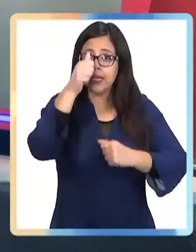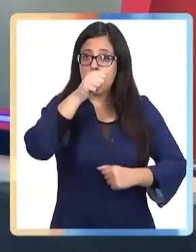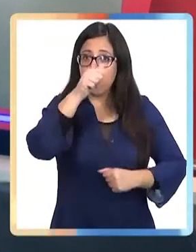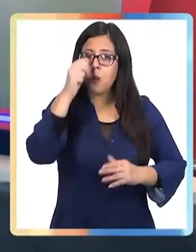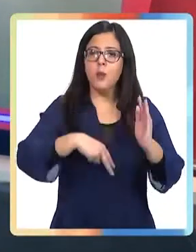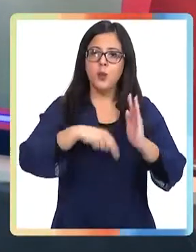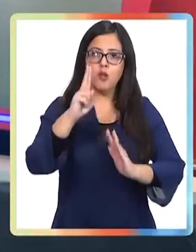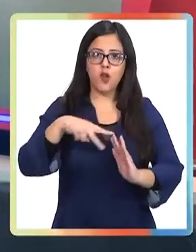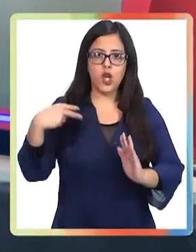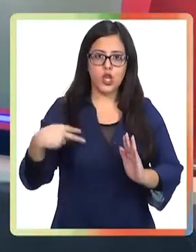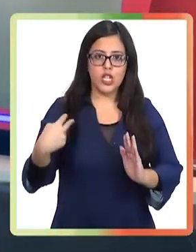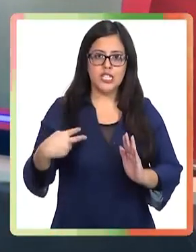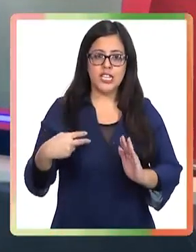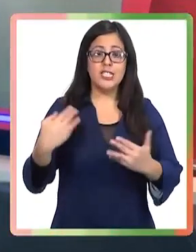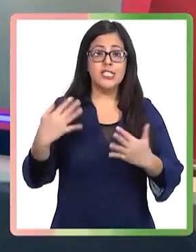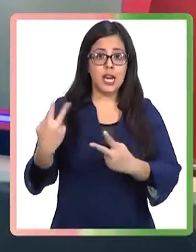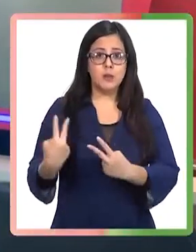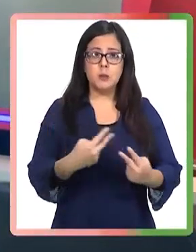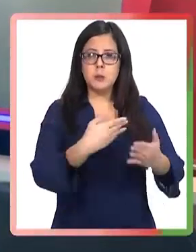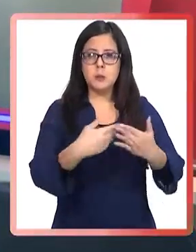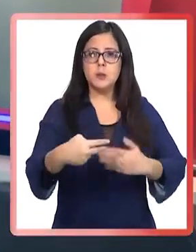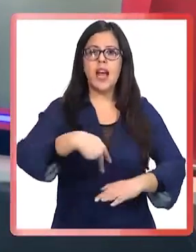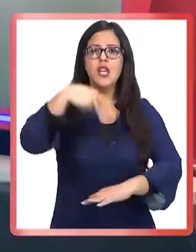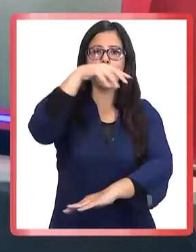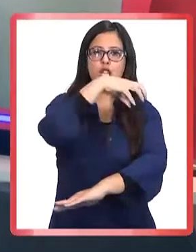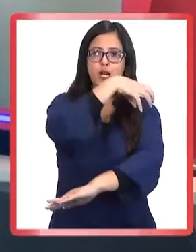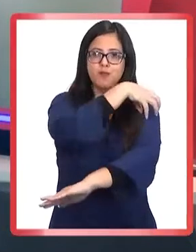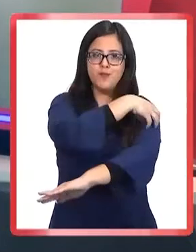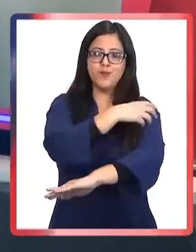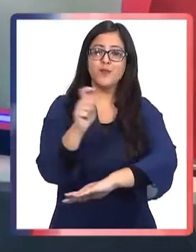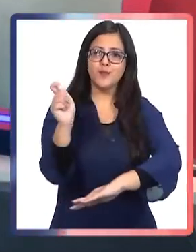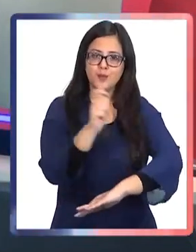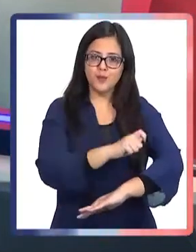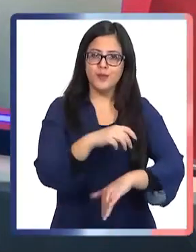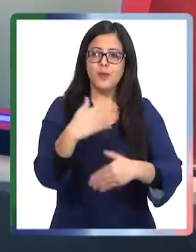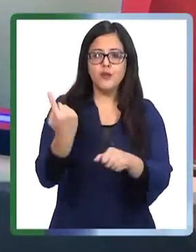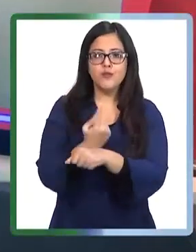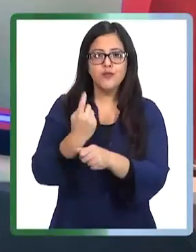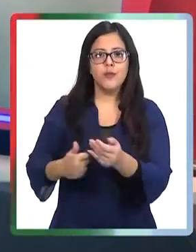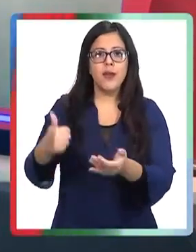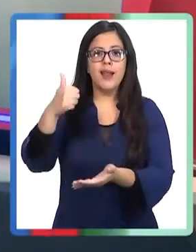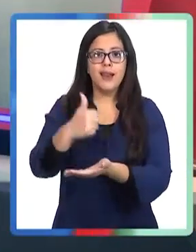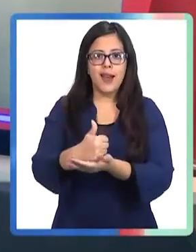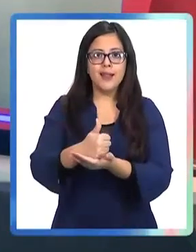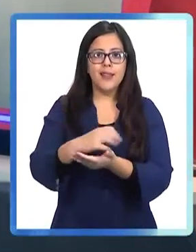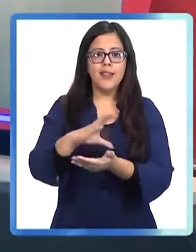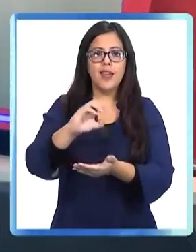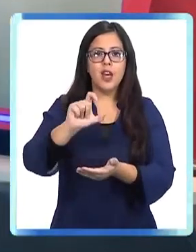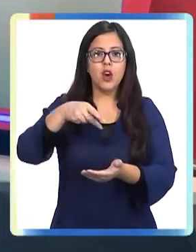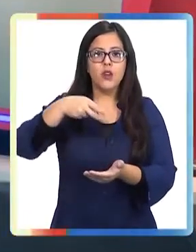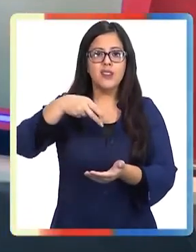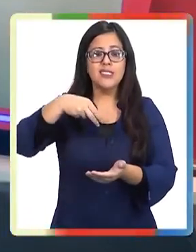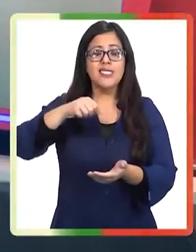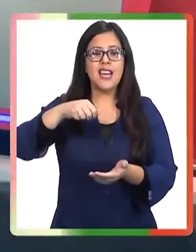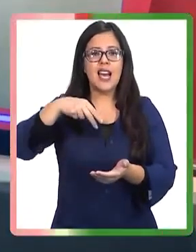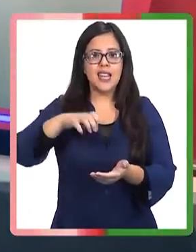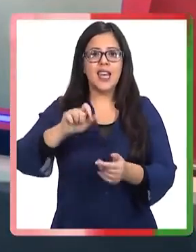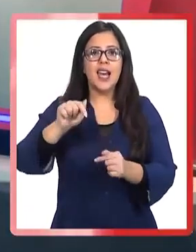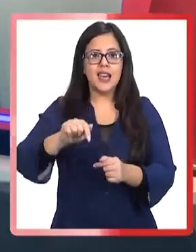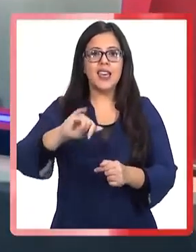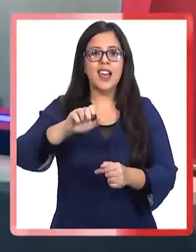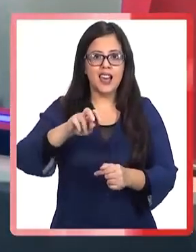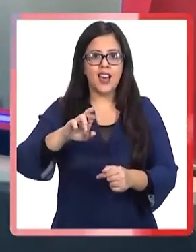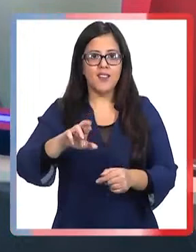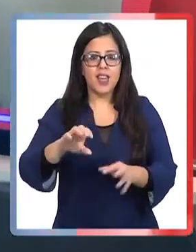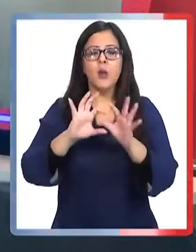con la entrevista del domingo de Portavoz Noticias. Hemos viajado al norte de nuestro país, a la región de Tarapacá. Estamos conversando con el alcalde de Colchane, Javier García Cho, que está